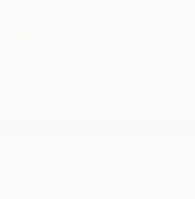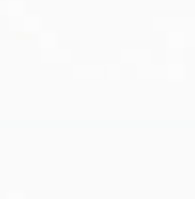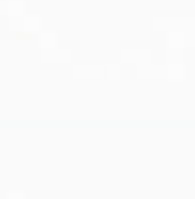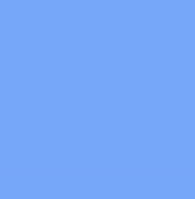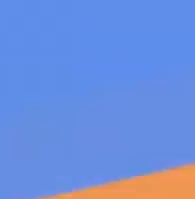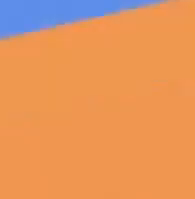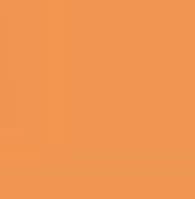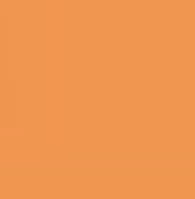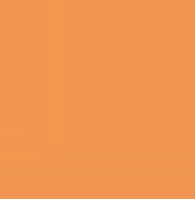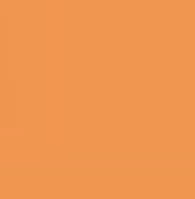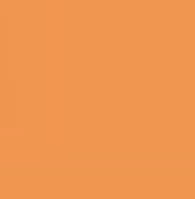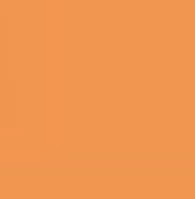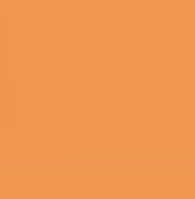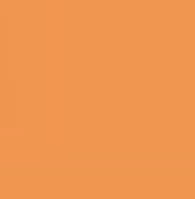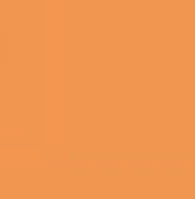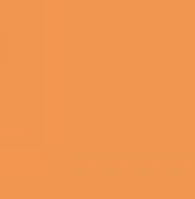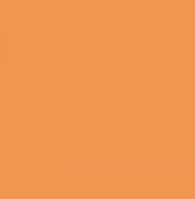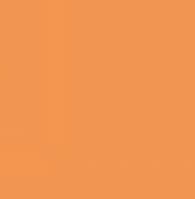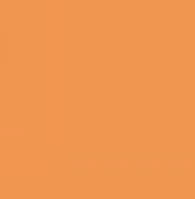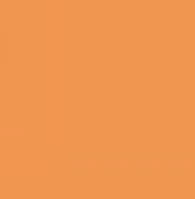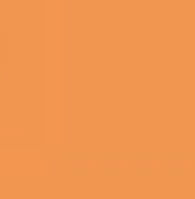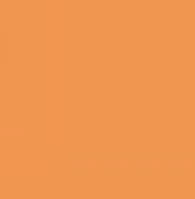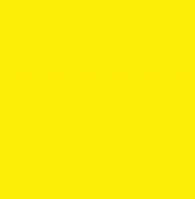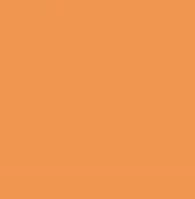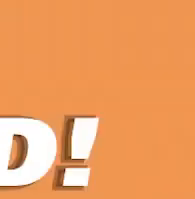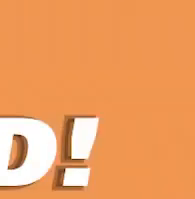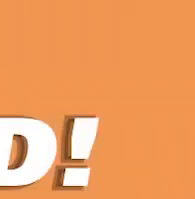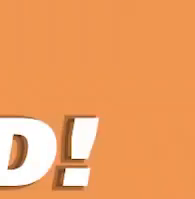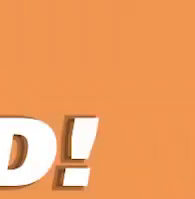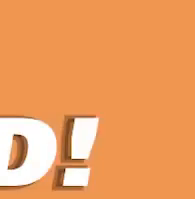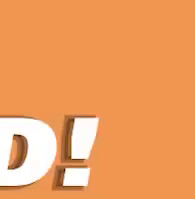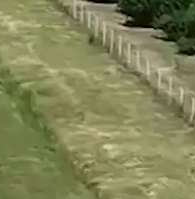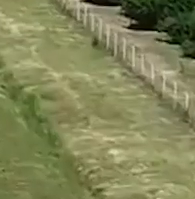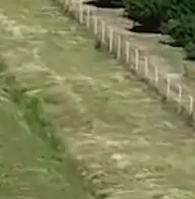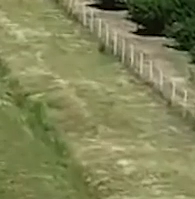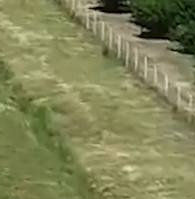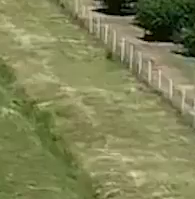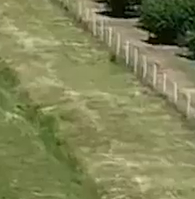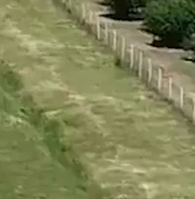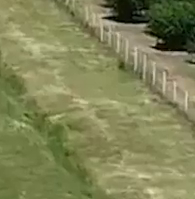321-973-8507. Concesión Alto Magdalena, porque nuestro compromiso es con usted.